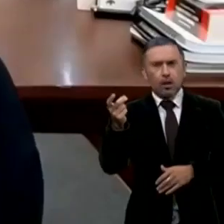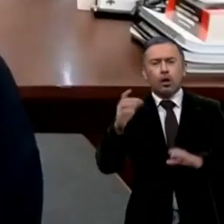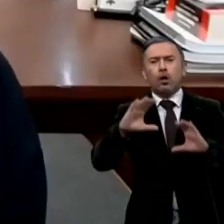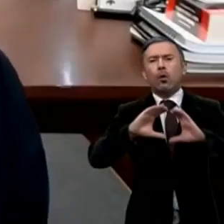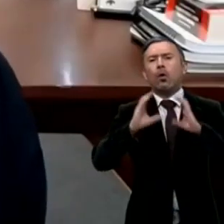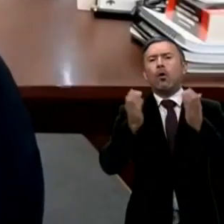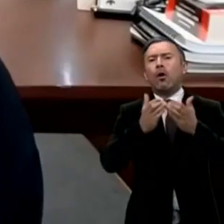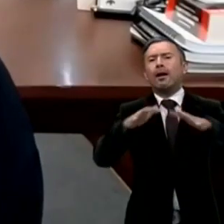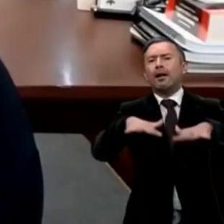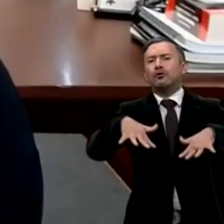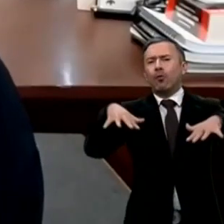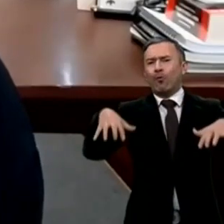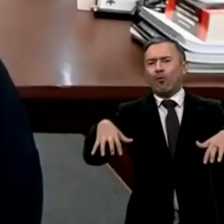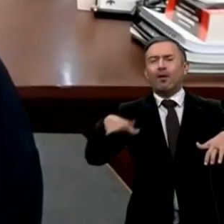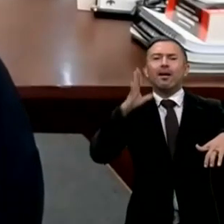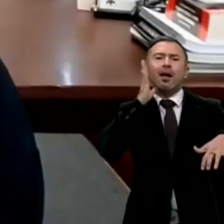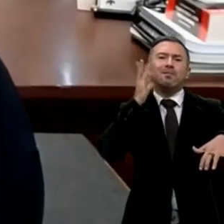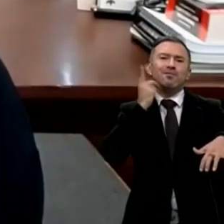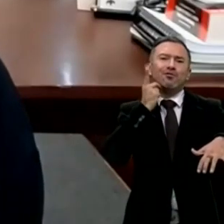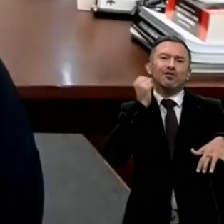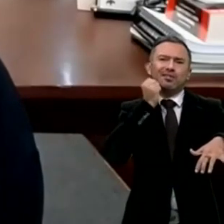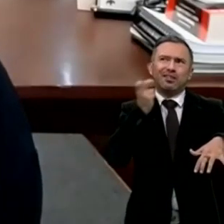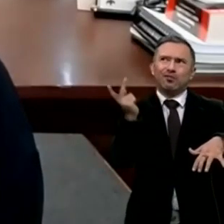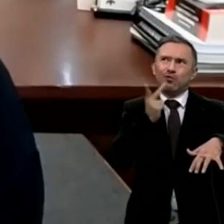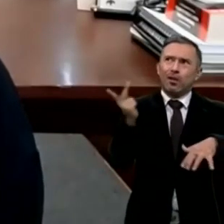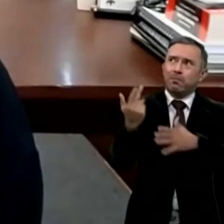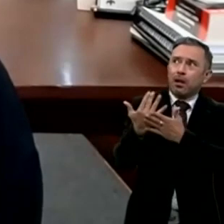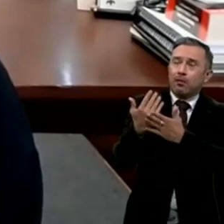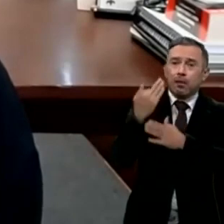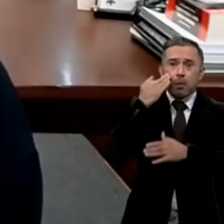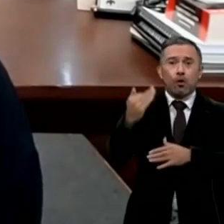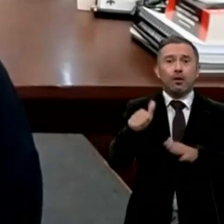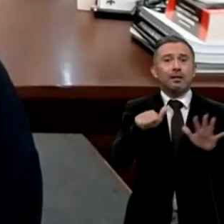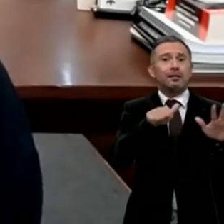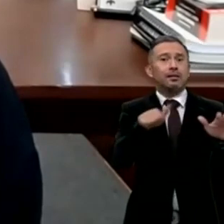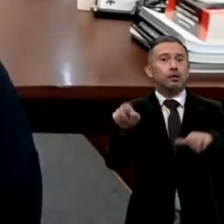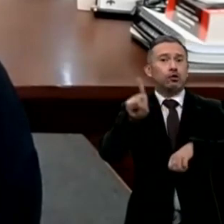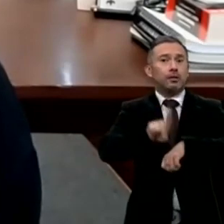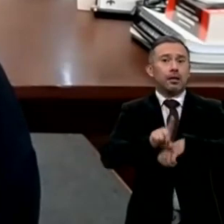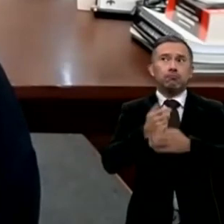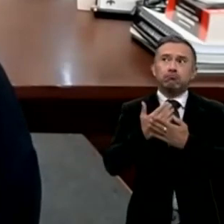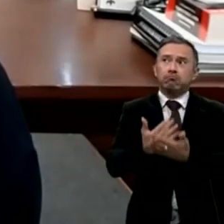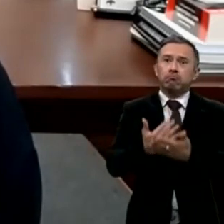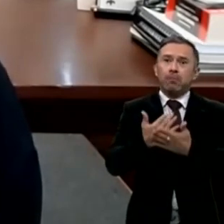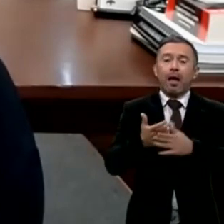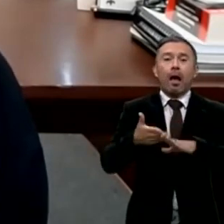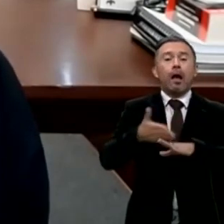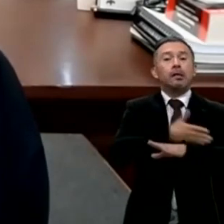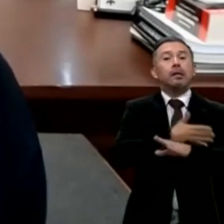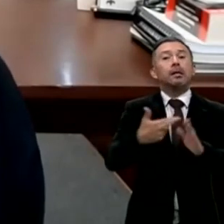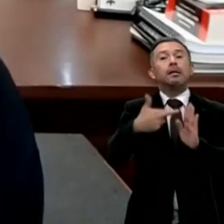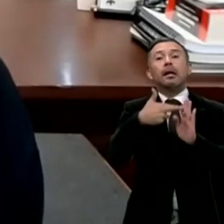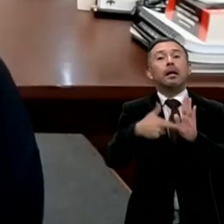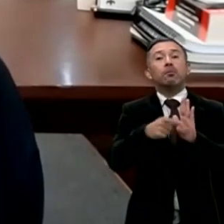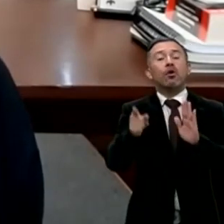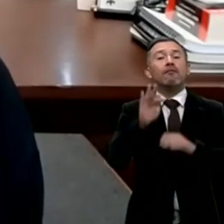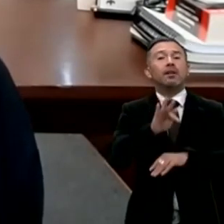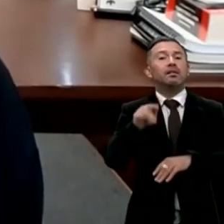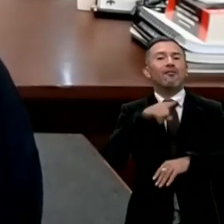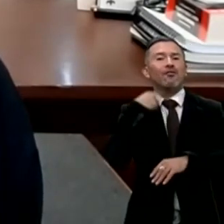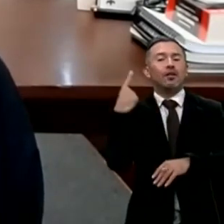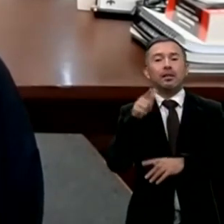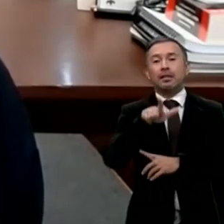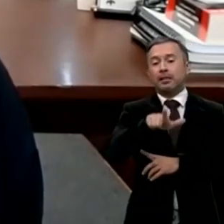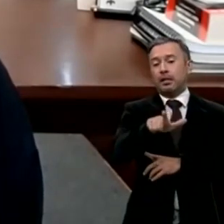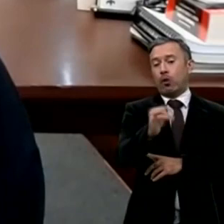Bueno, llevamos más de 600 días de espera. El Congreso de la Unión debe haber emitido la ley reglamentaria más tardar el 17 de junio